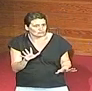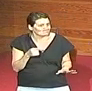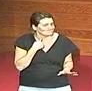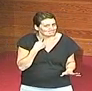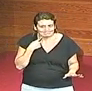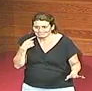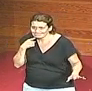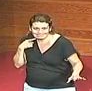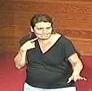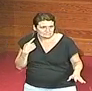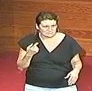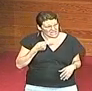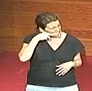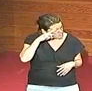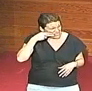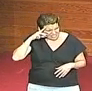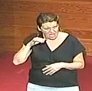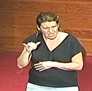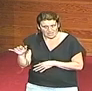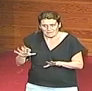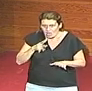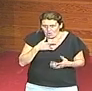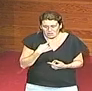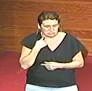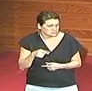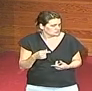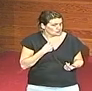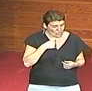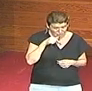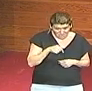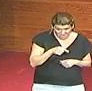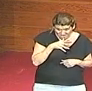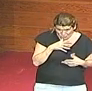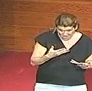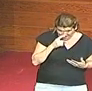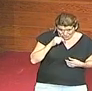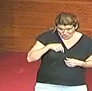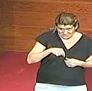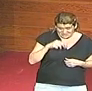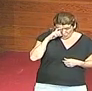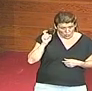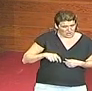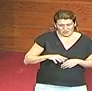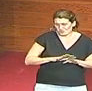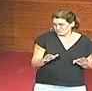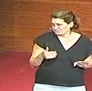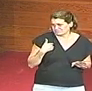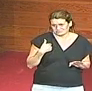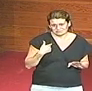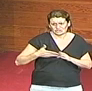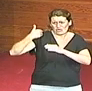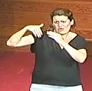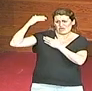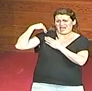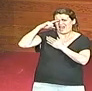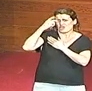Periodistas, reporteros muy experimentados me contaban. Yo no estaba ahora este año en Ucrania. Yo cubrí la Revolución Naranja de 2004,